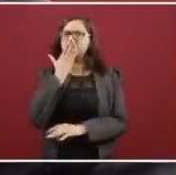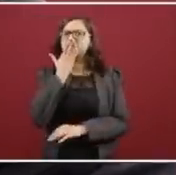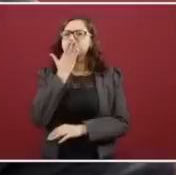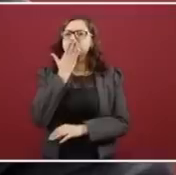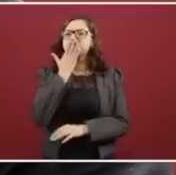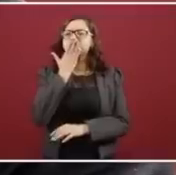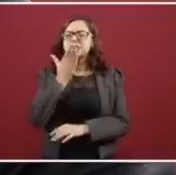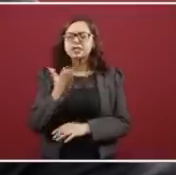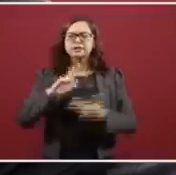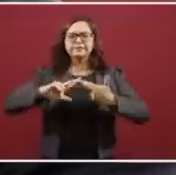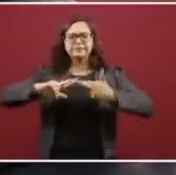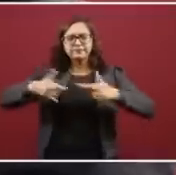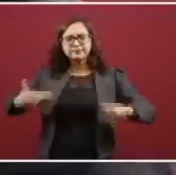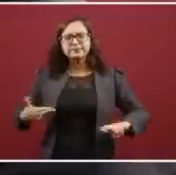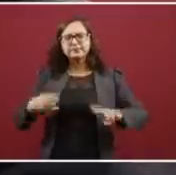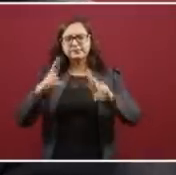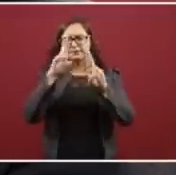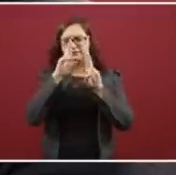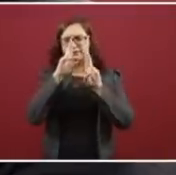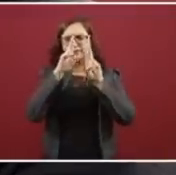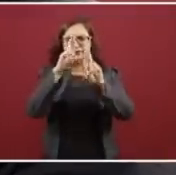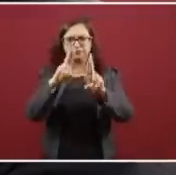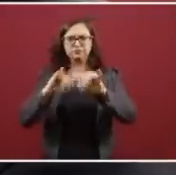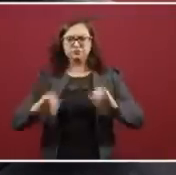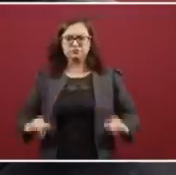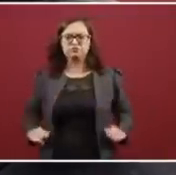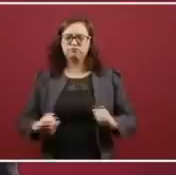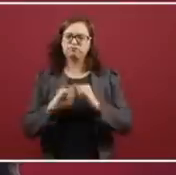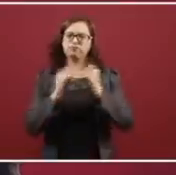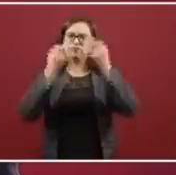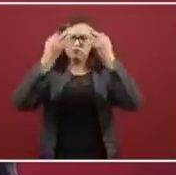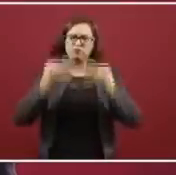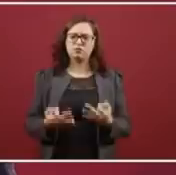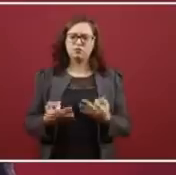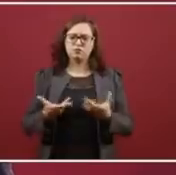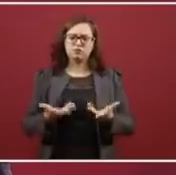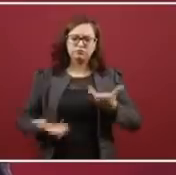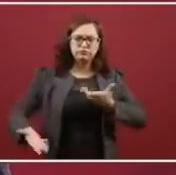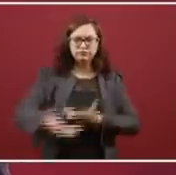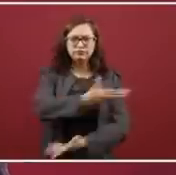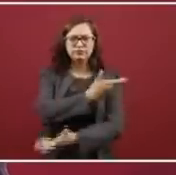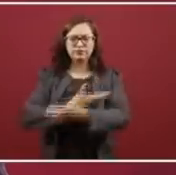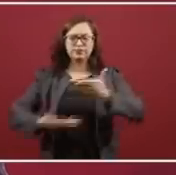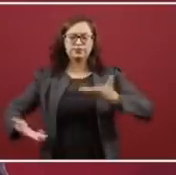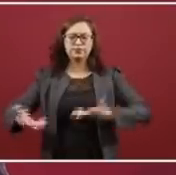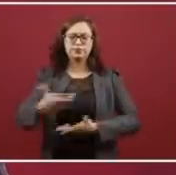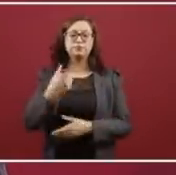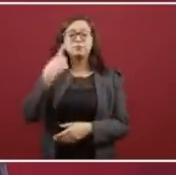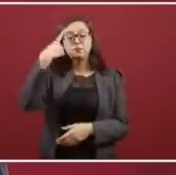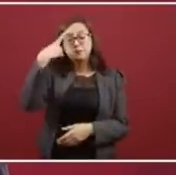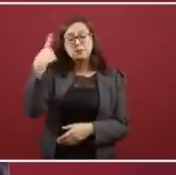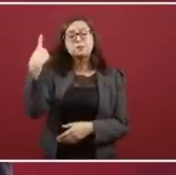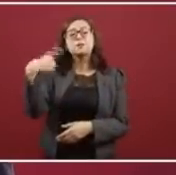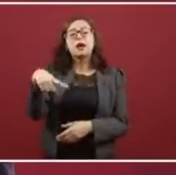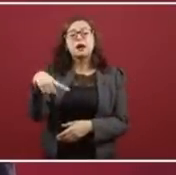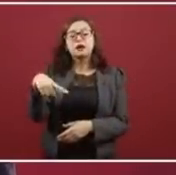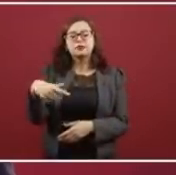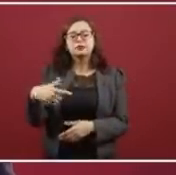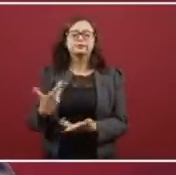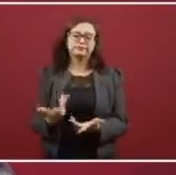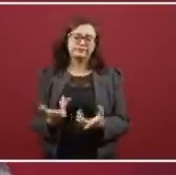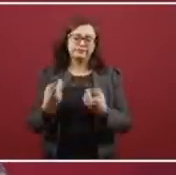de respeto una relación institucional de cooperación para impulsar